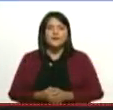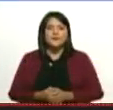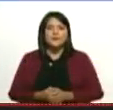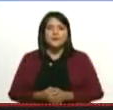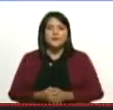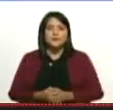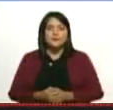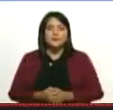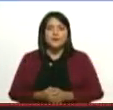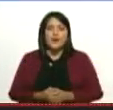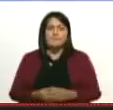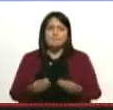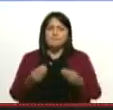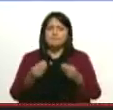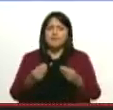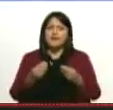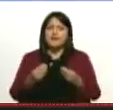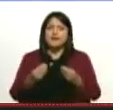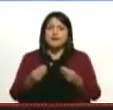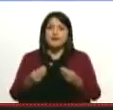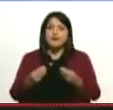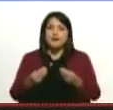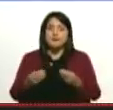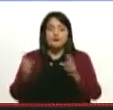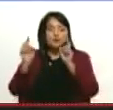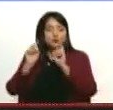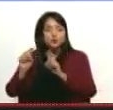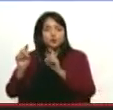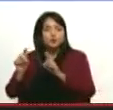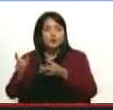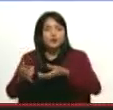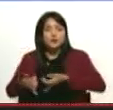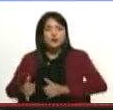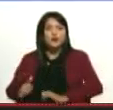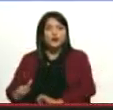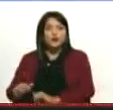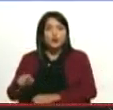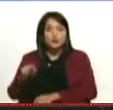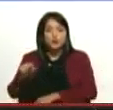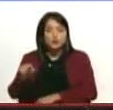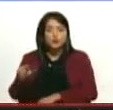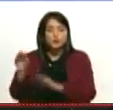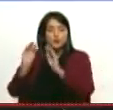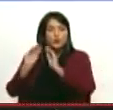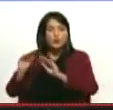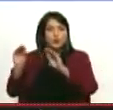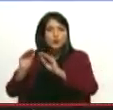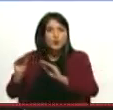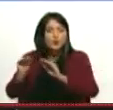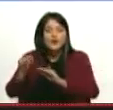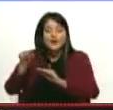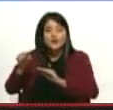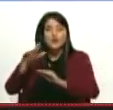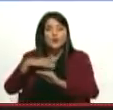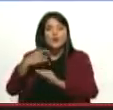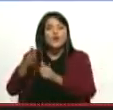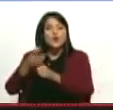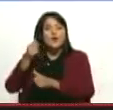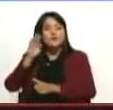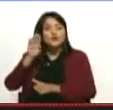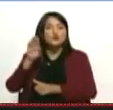para crear a esos hijos que puedan traernos un futuro mejor